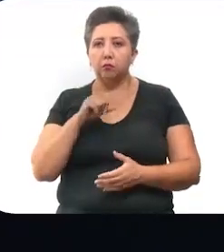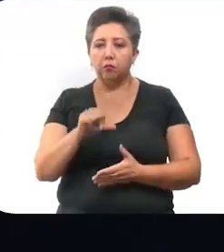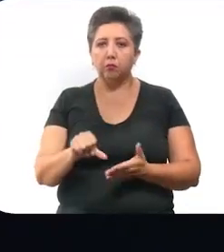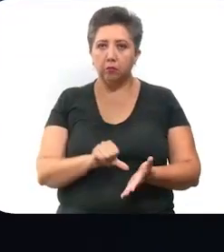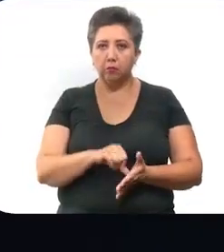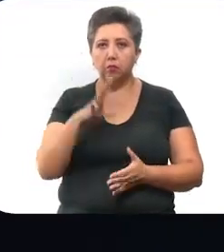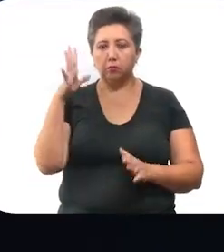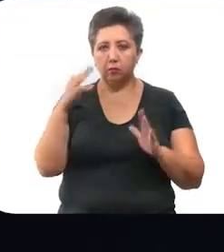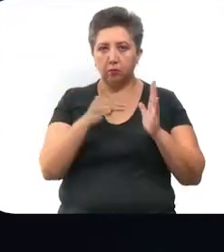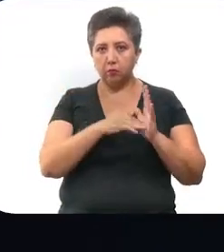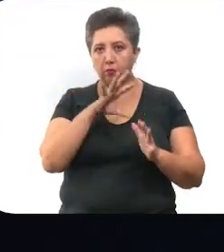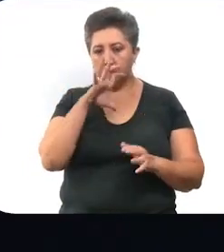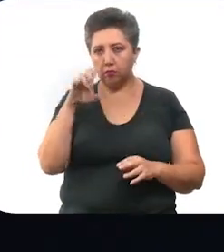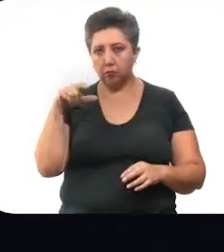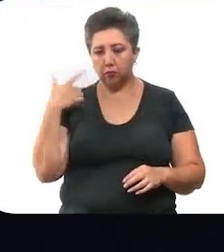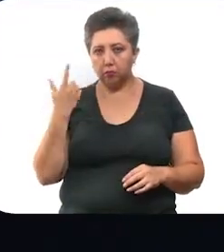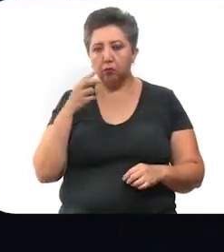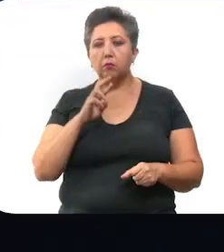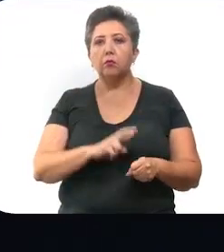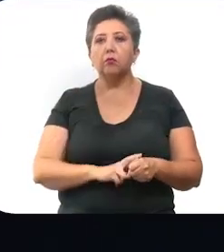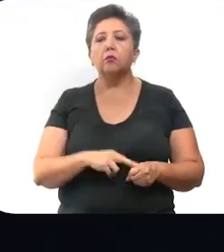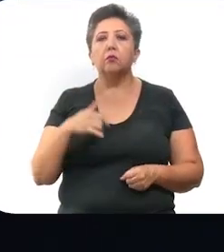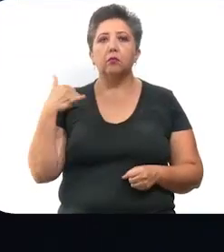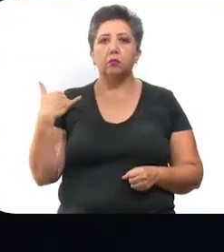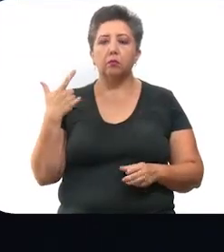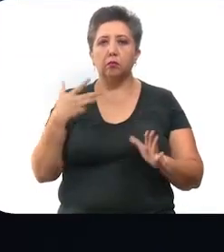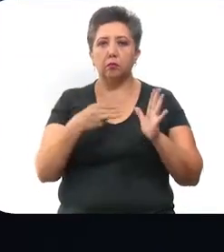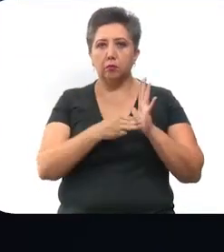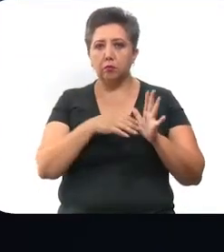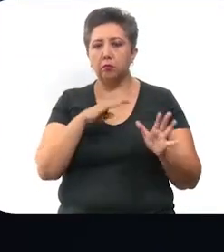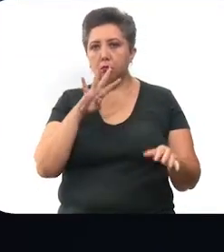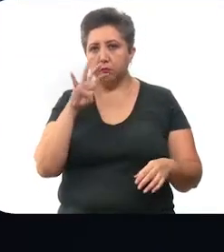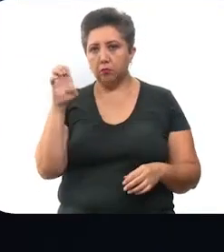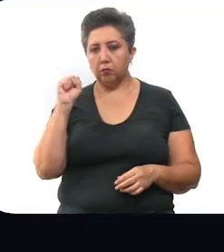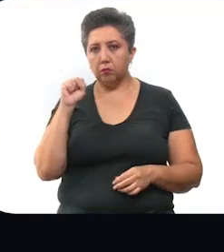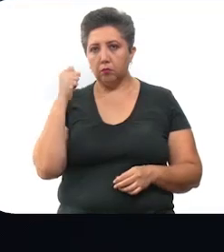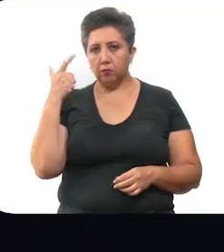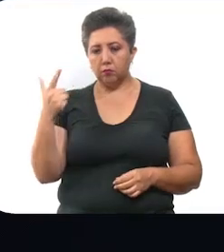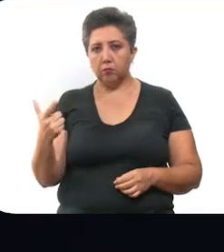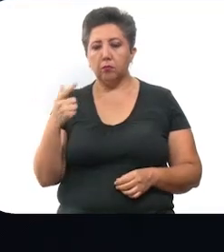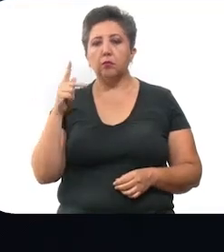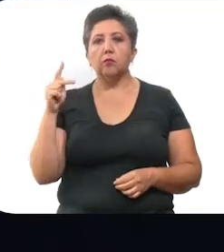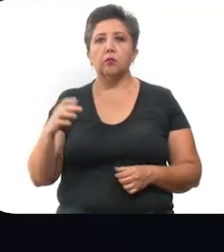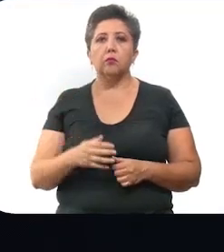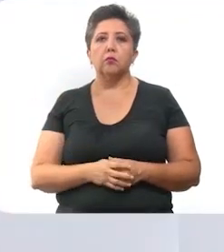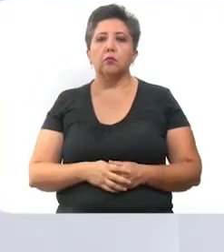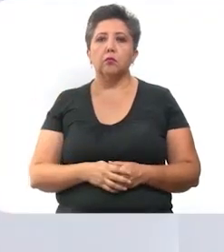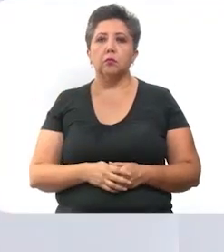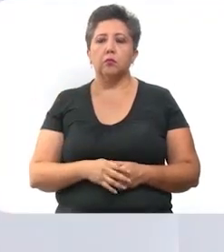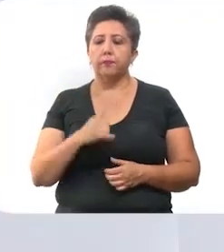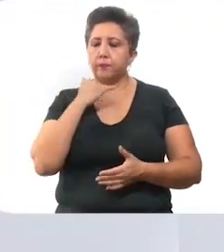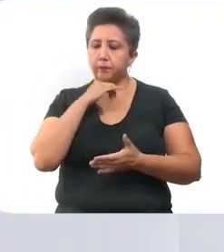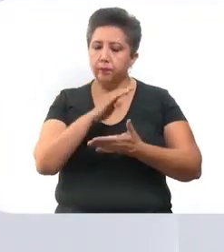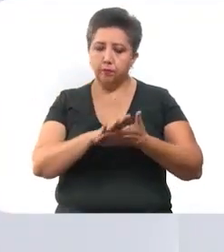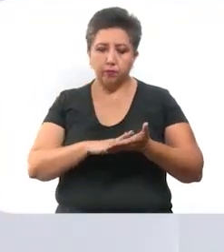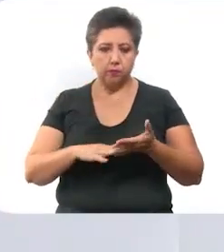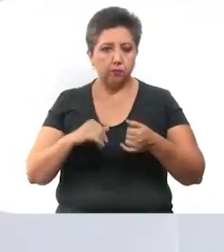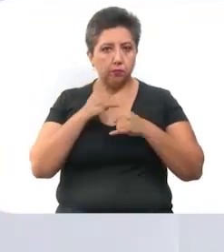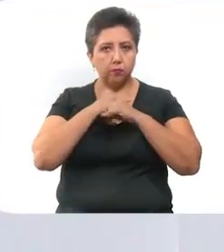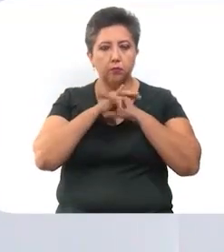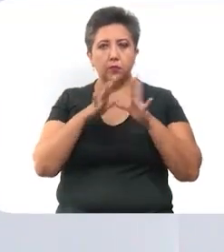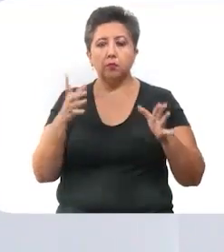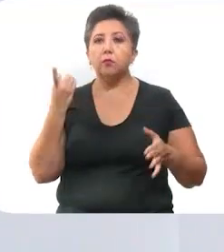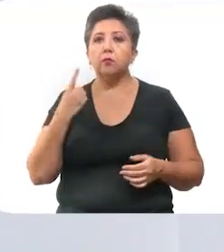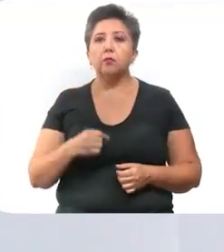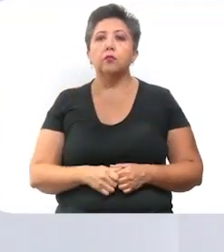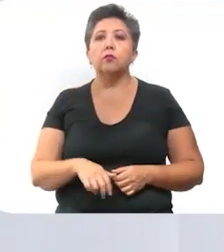centro, 4.502 en la zona sur y 7.467 en la zona poniente. Lamentablemente en este parte